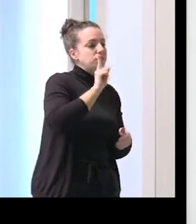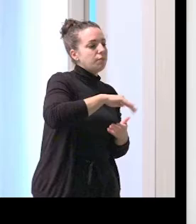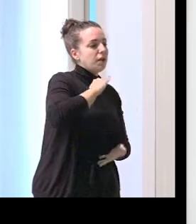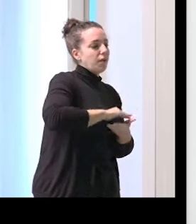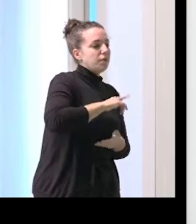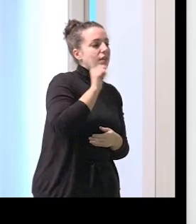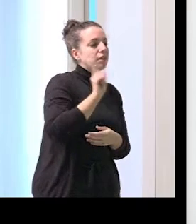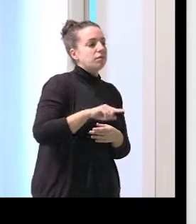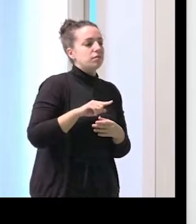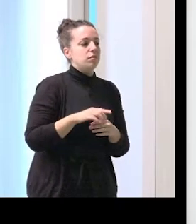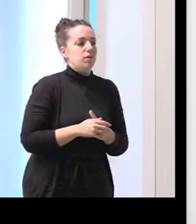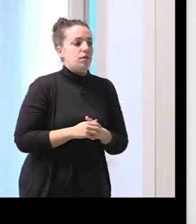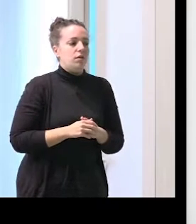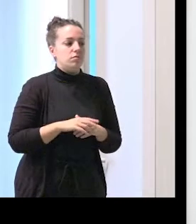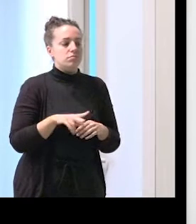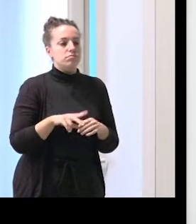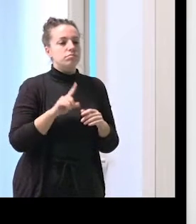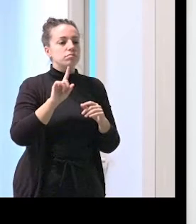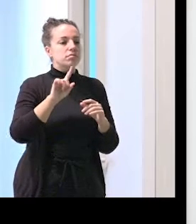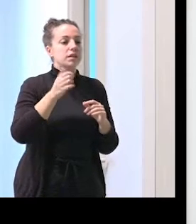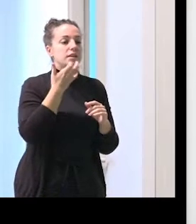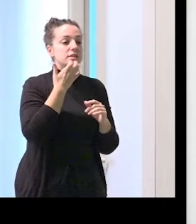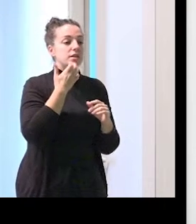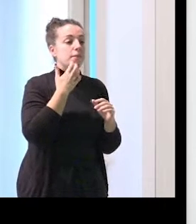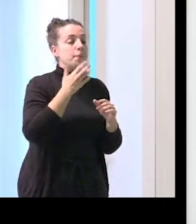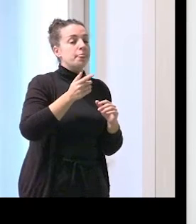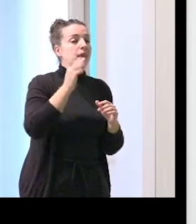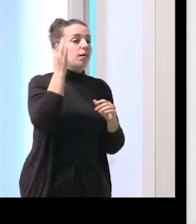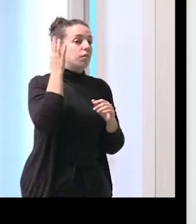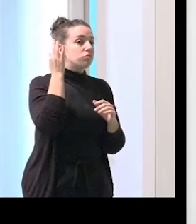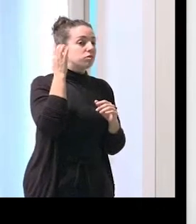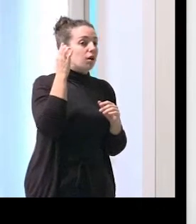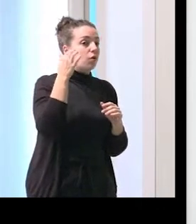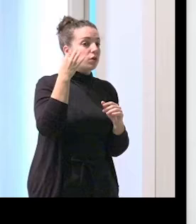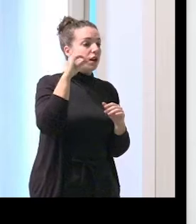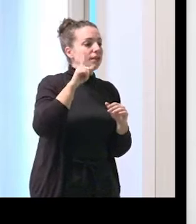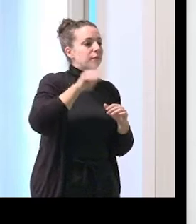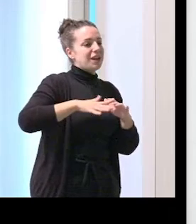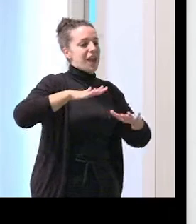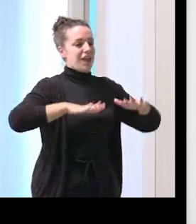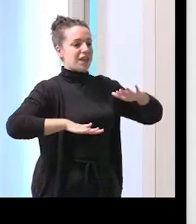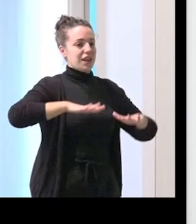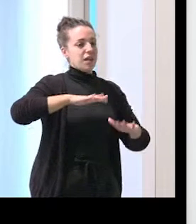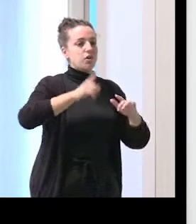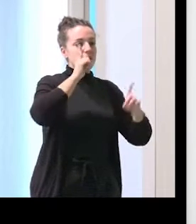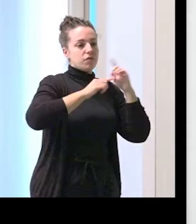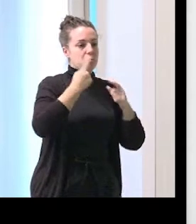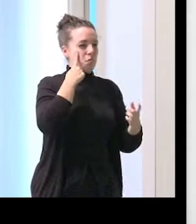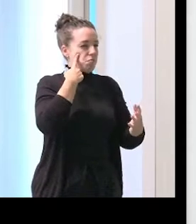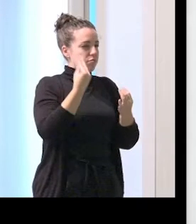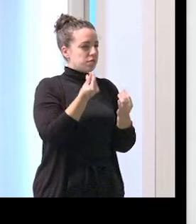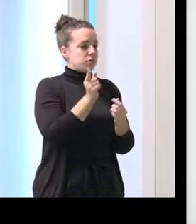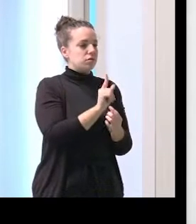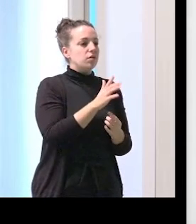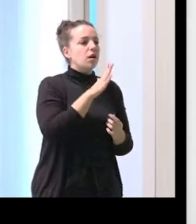Impacto en el equilibrio. Bueno, con hipoacusia unilateral también presentan alteraciones en el equilibrio no muy llamativas, y a veces es difícil de